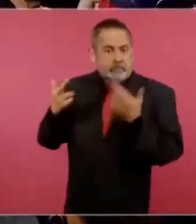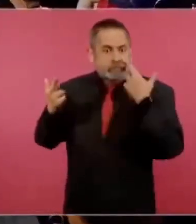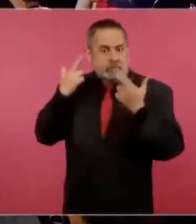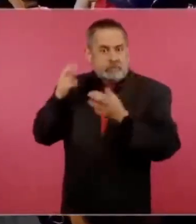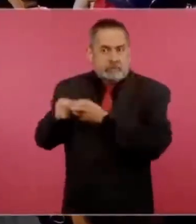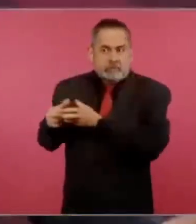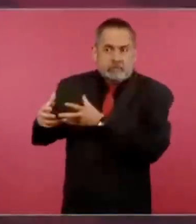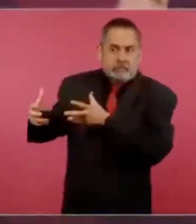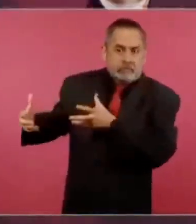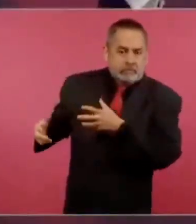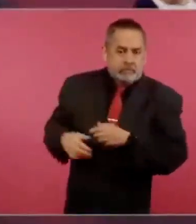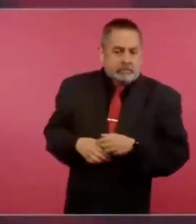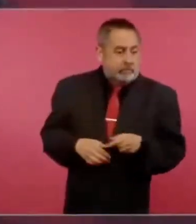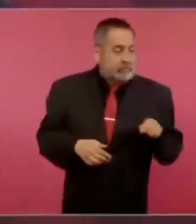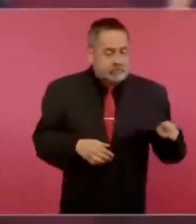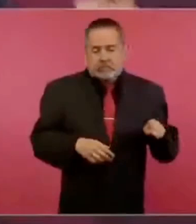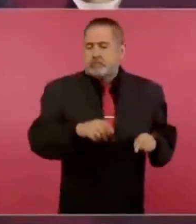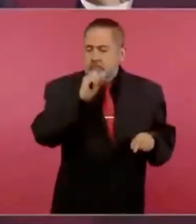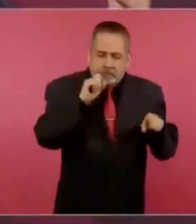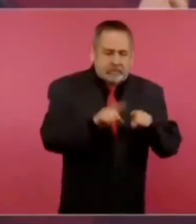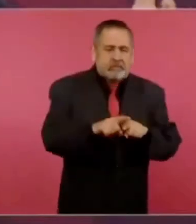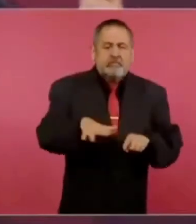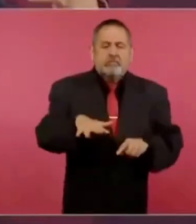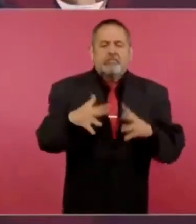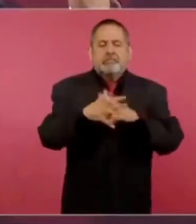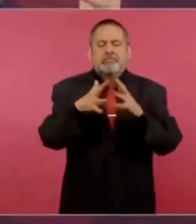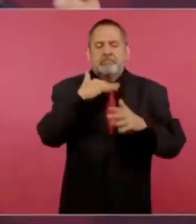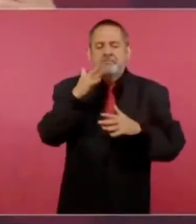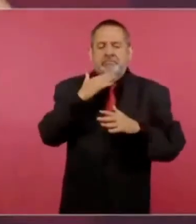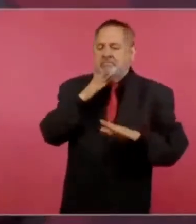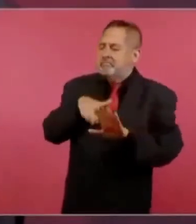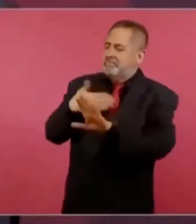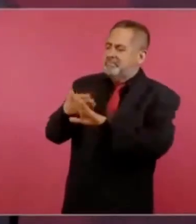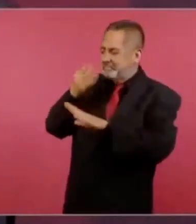porque echan a andar también guerra sucia.